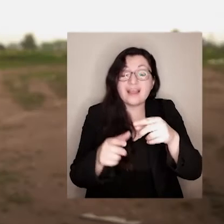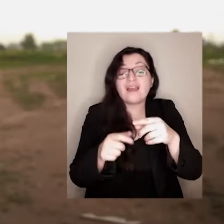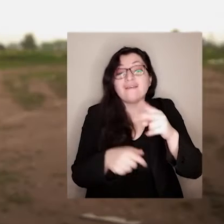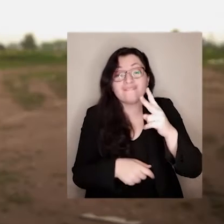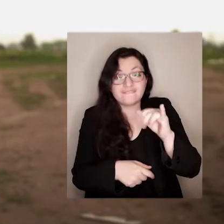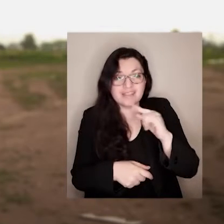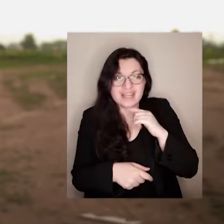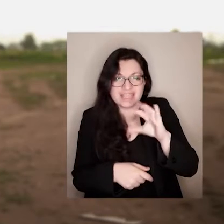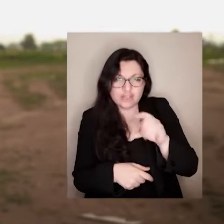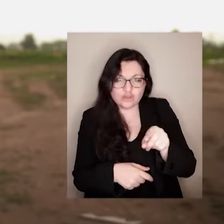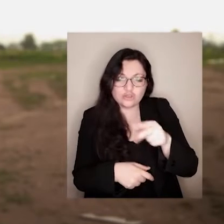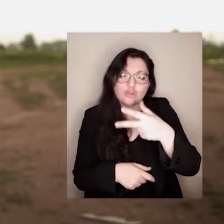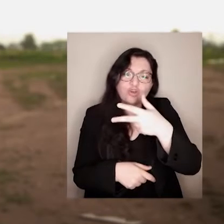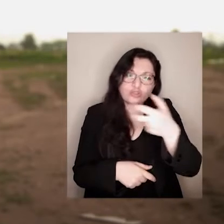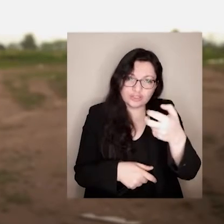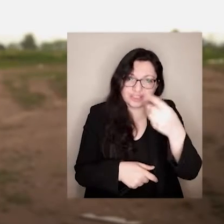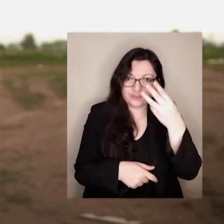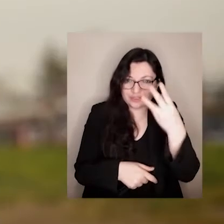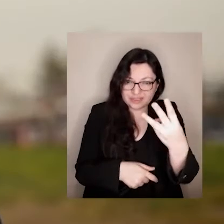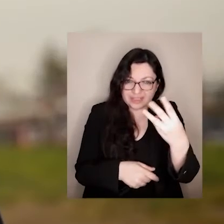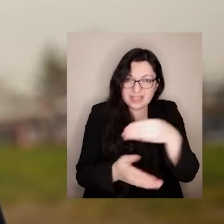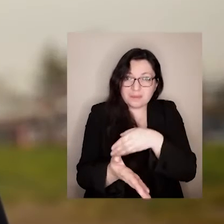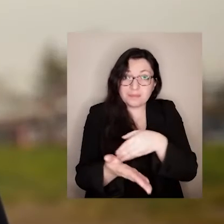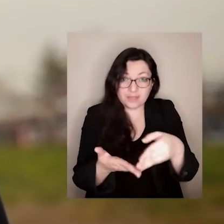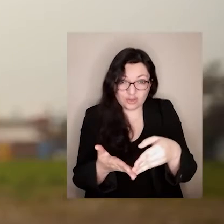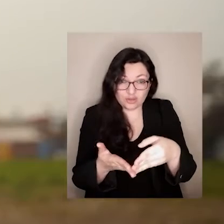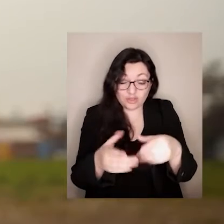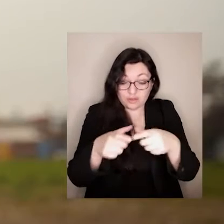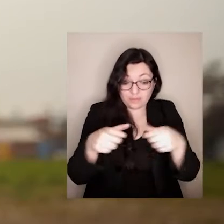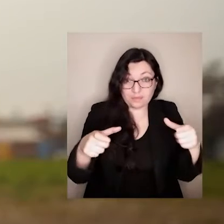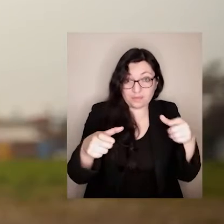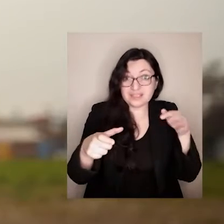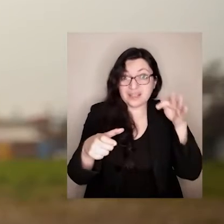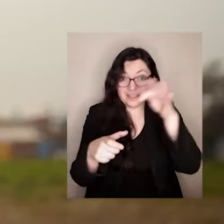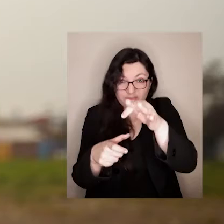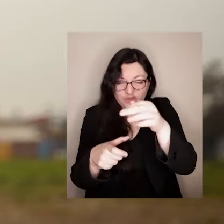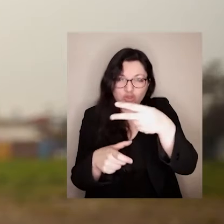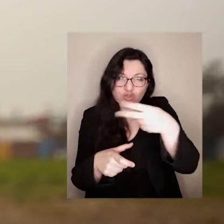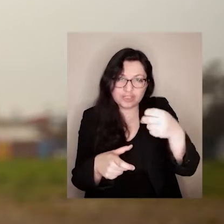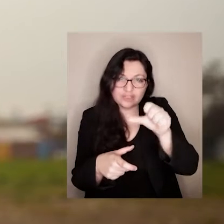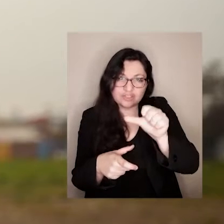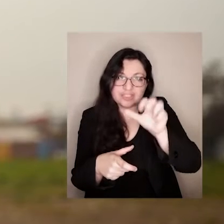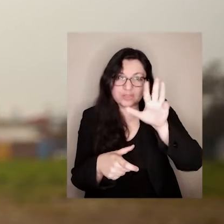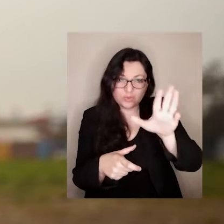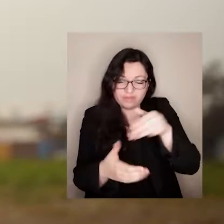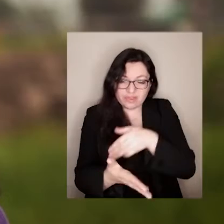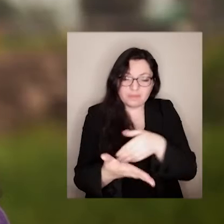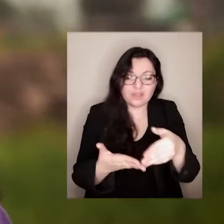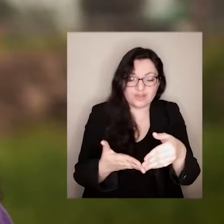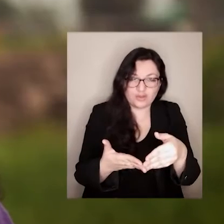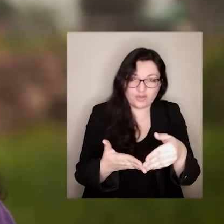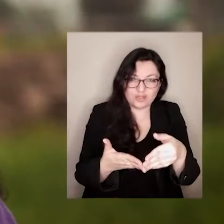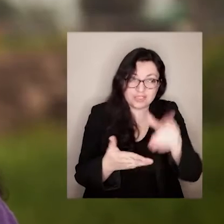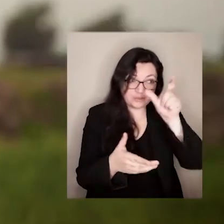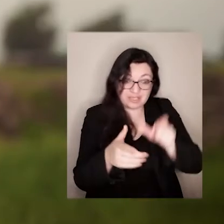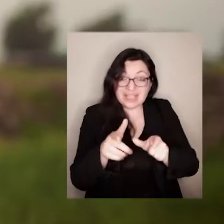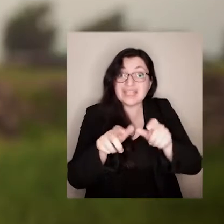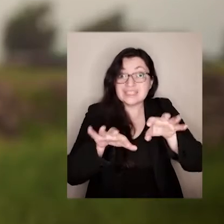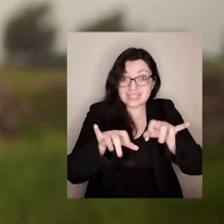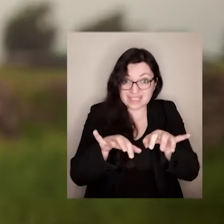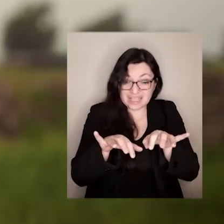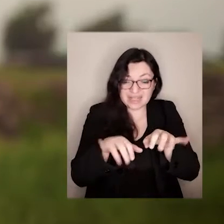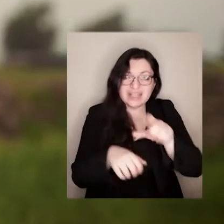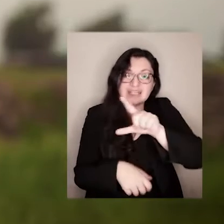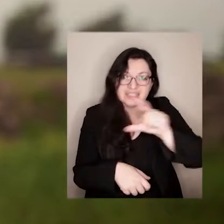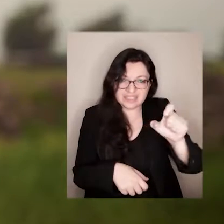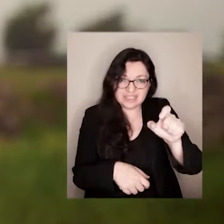Viáticos, 803 millones. Pasaje en avión, 269 millones. Secretaria,